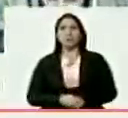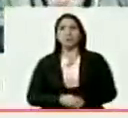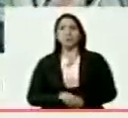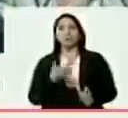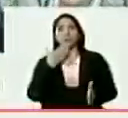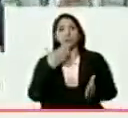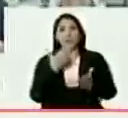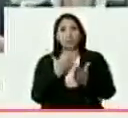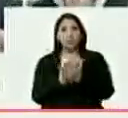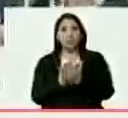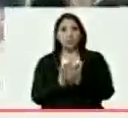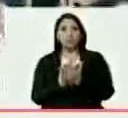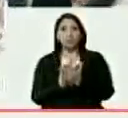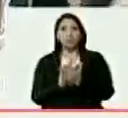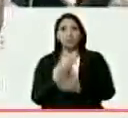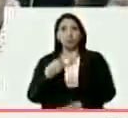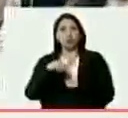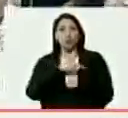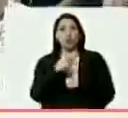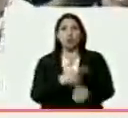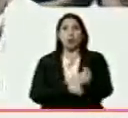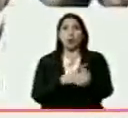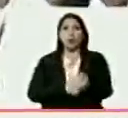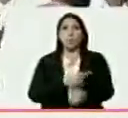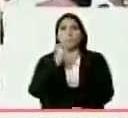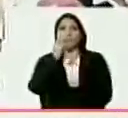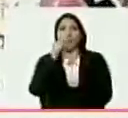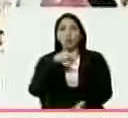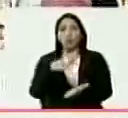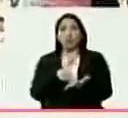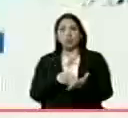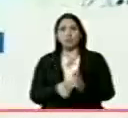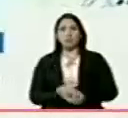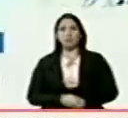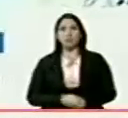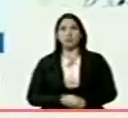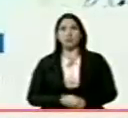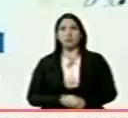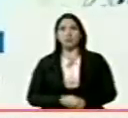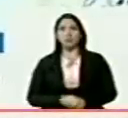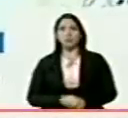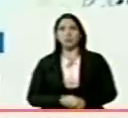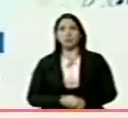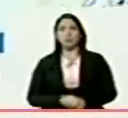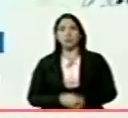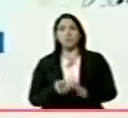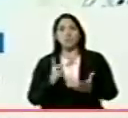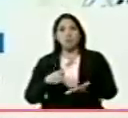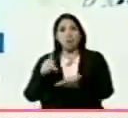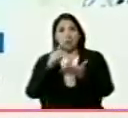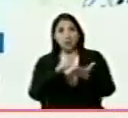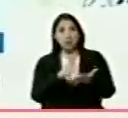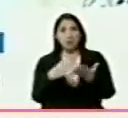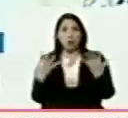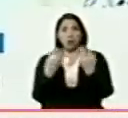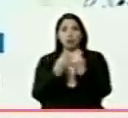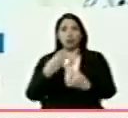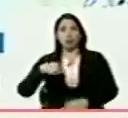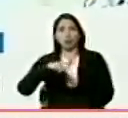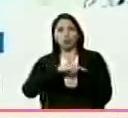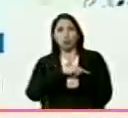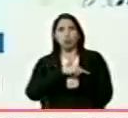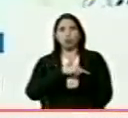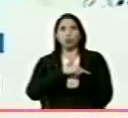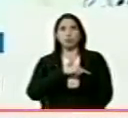Gracias a los nuestros hermanos iraníes, el que participan con nosotros